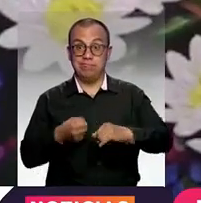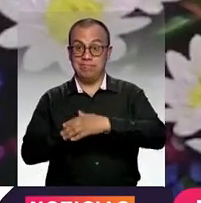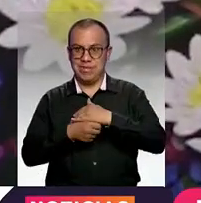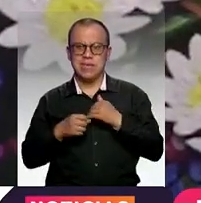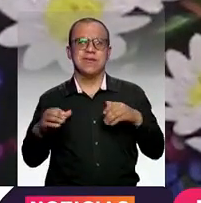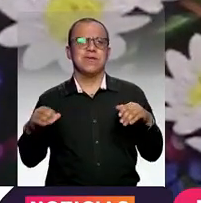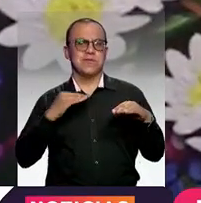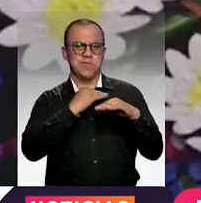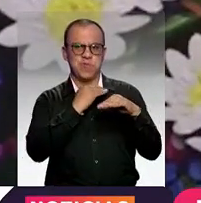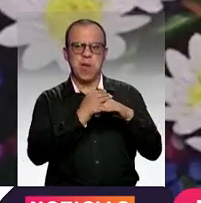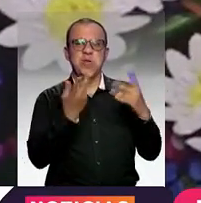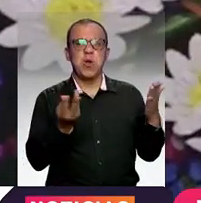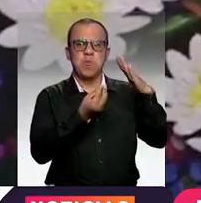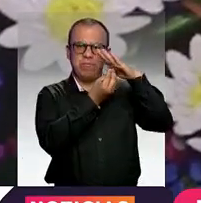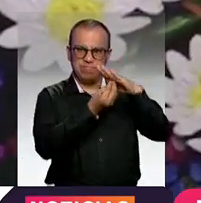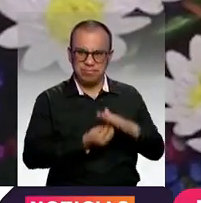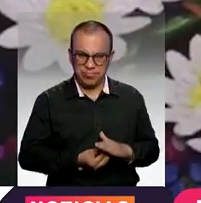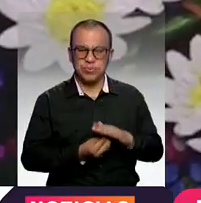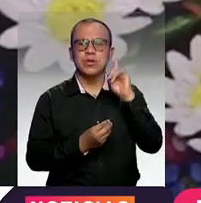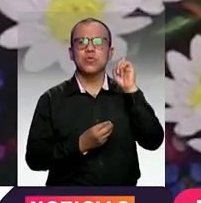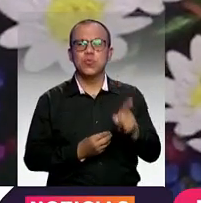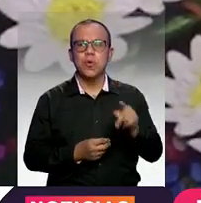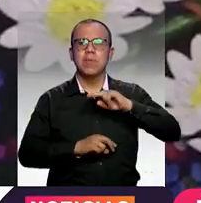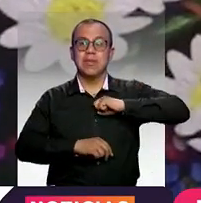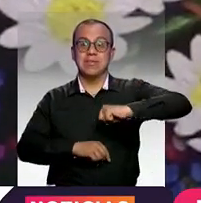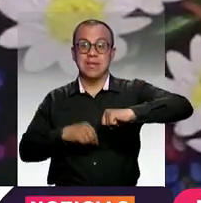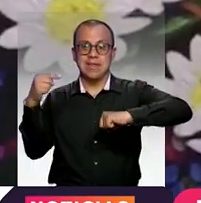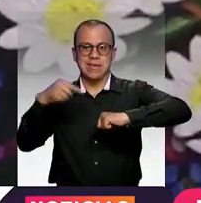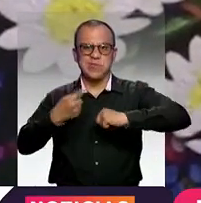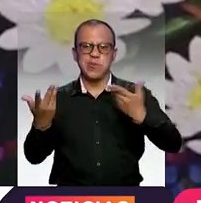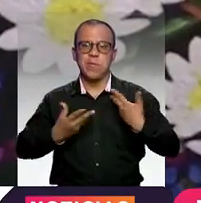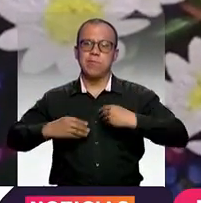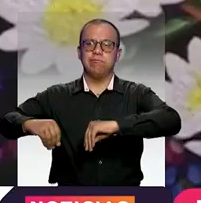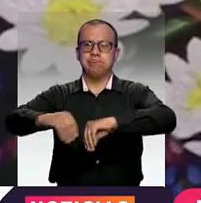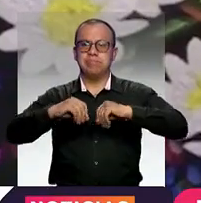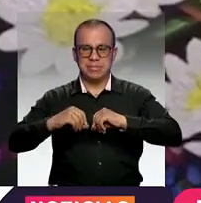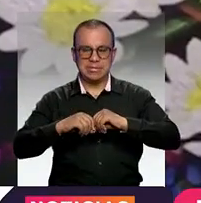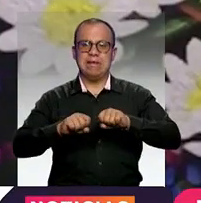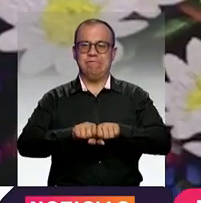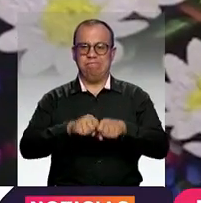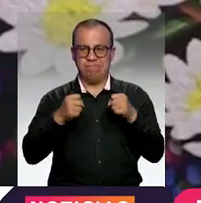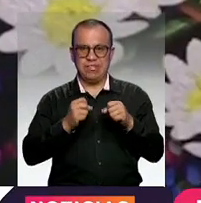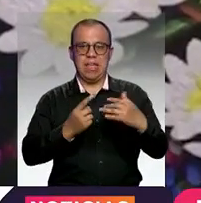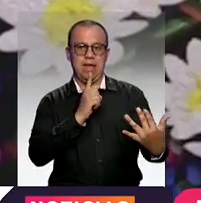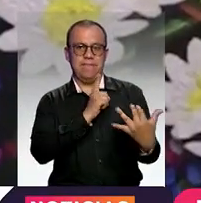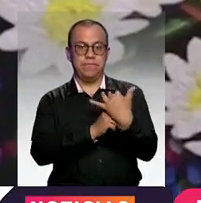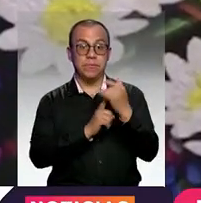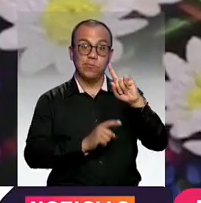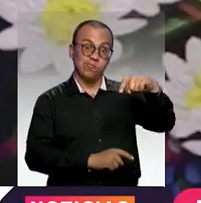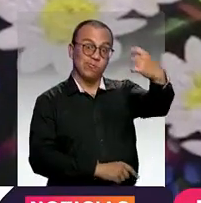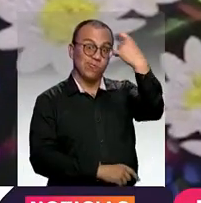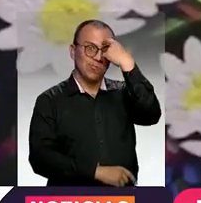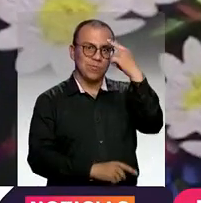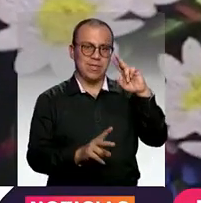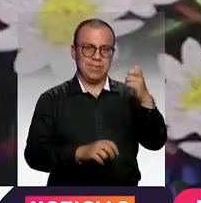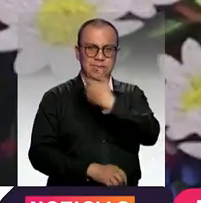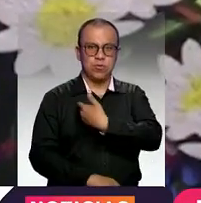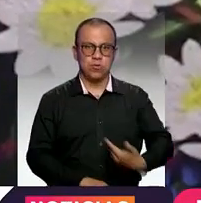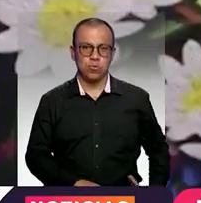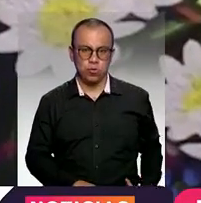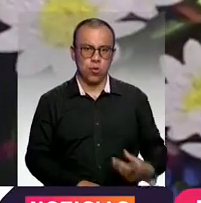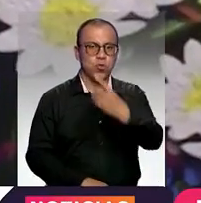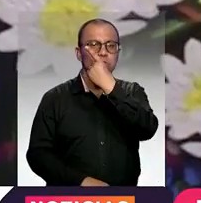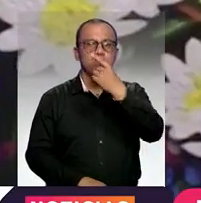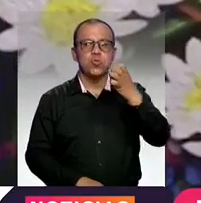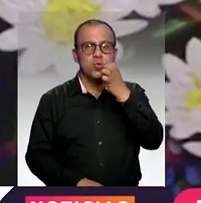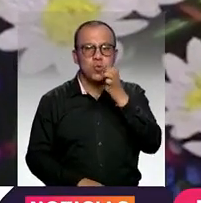sido discriminados y vulnerados sus derechos en los territorios. Exigimos al gobierno de Duque que